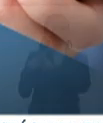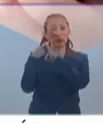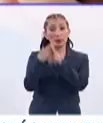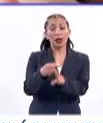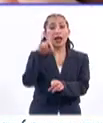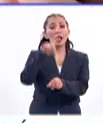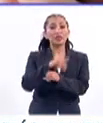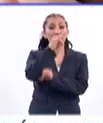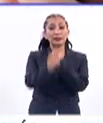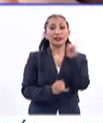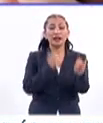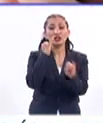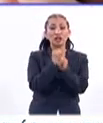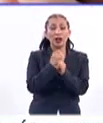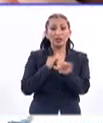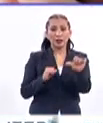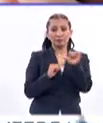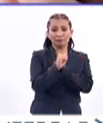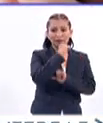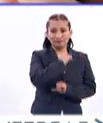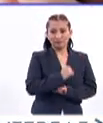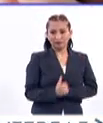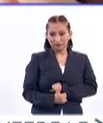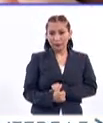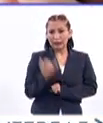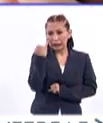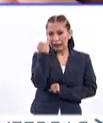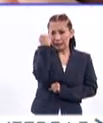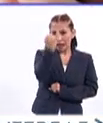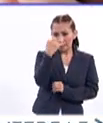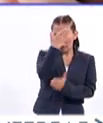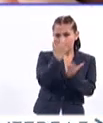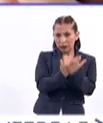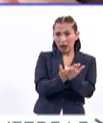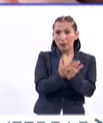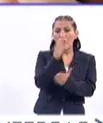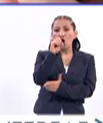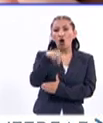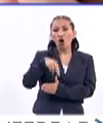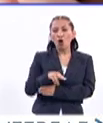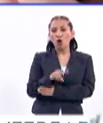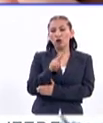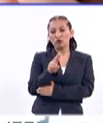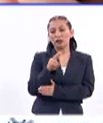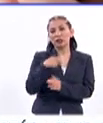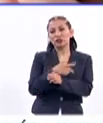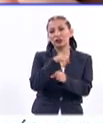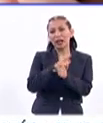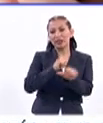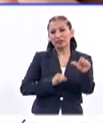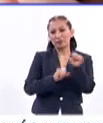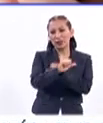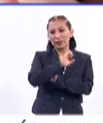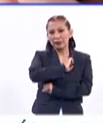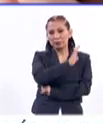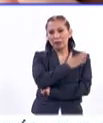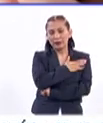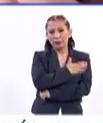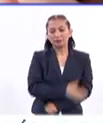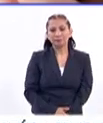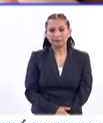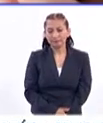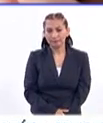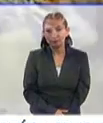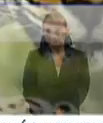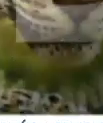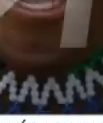Hoy se conmemora el Día Internacional del Trasplante, iniciativa propuesta por la Organización Nacional de Trasplantes de España.